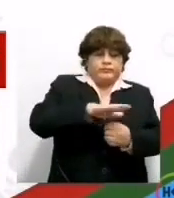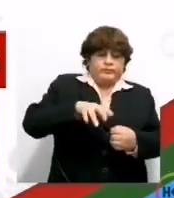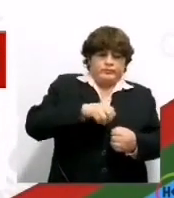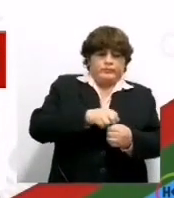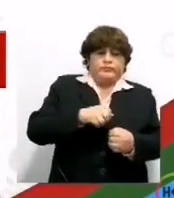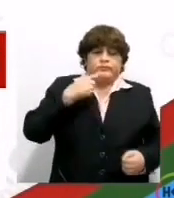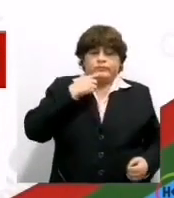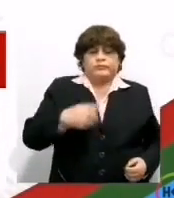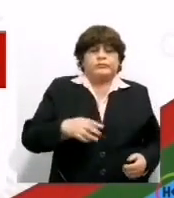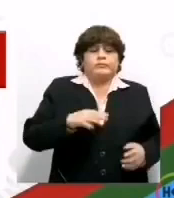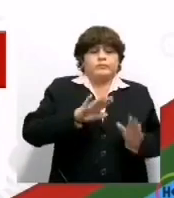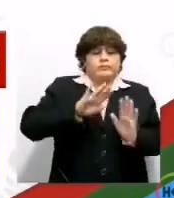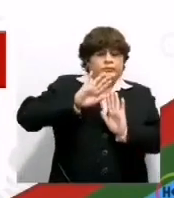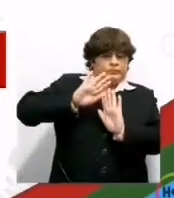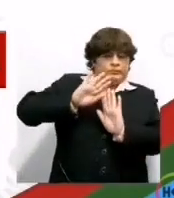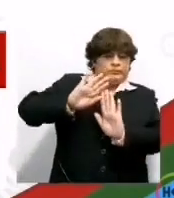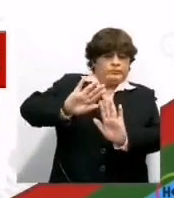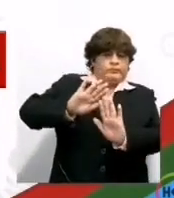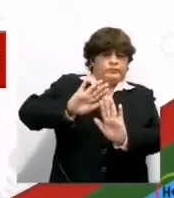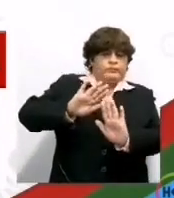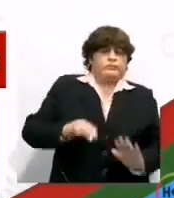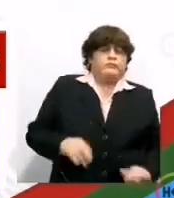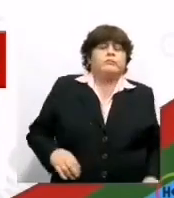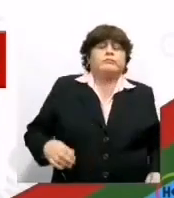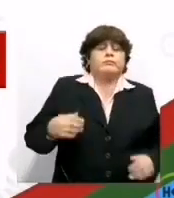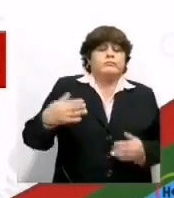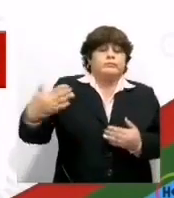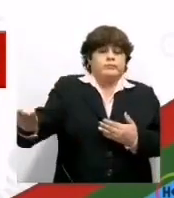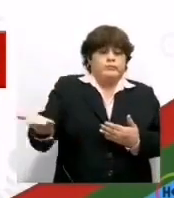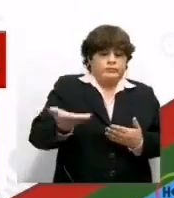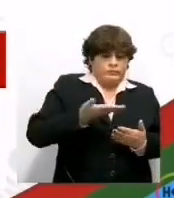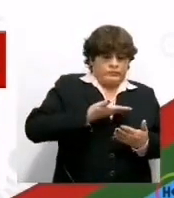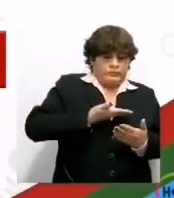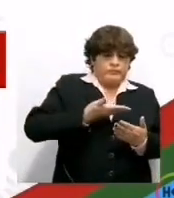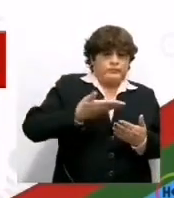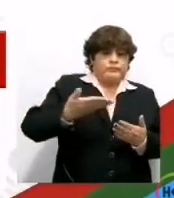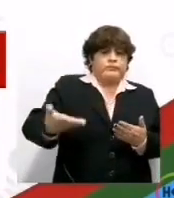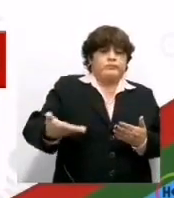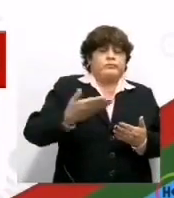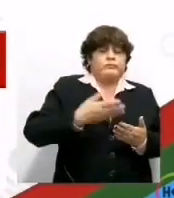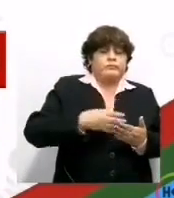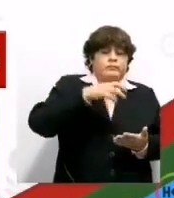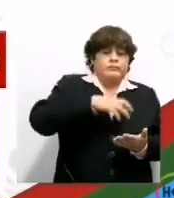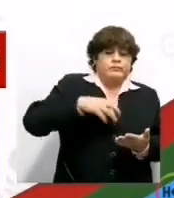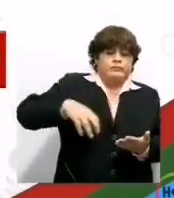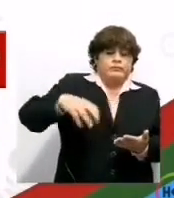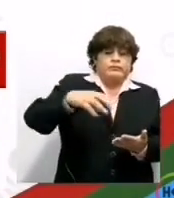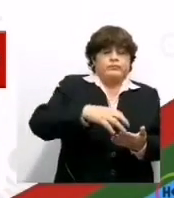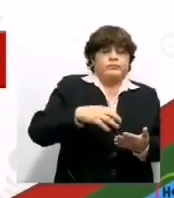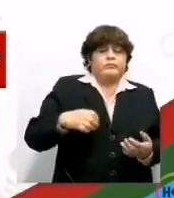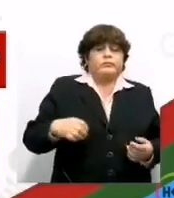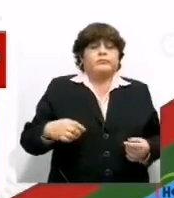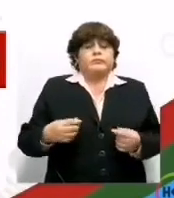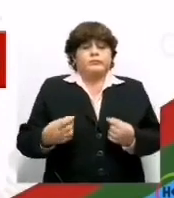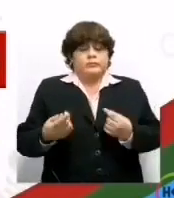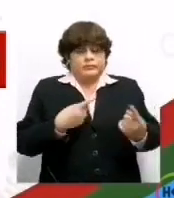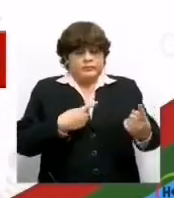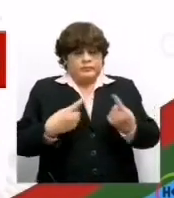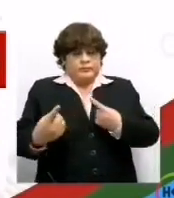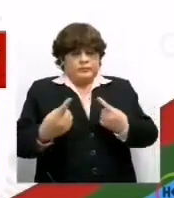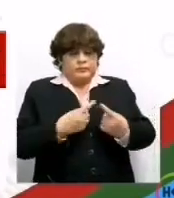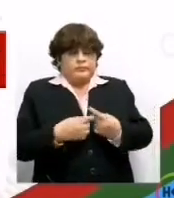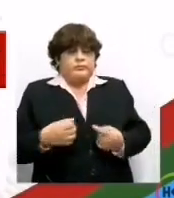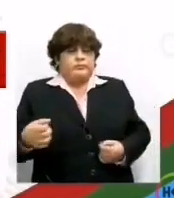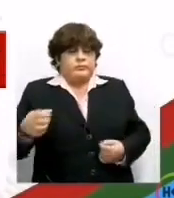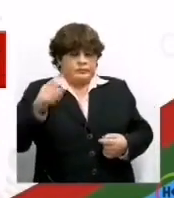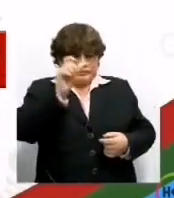ciudadana bloquearemos las entradas y salidas de la ciudad para un control de los ciudadanos que